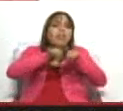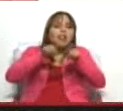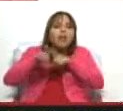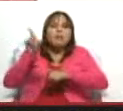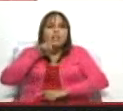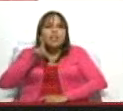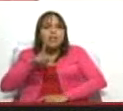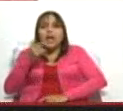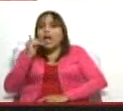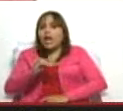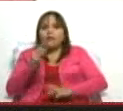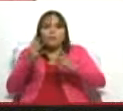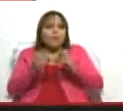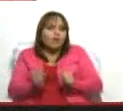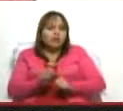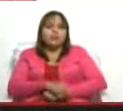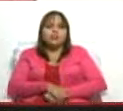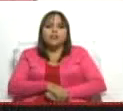Involucrados en mil escándalos.